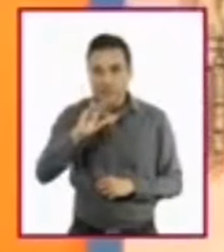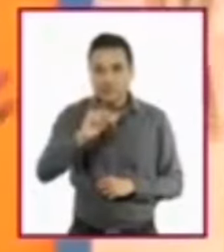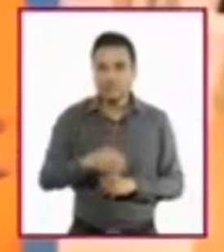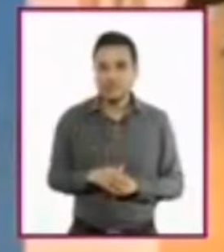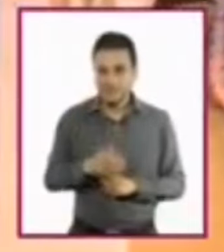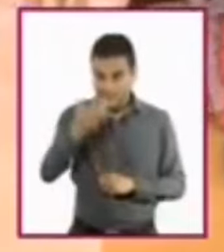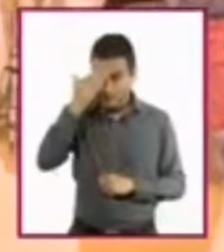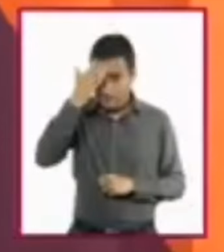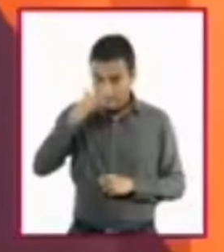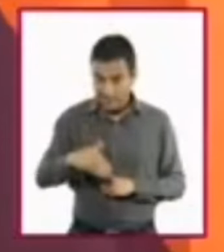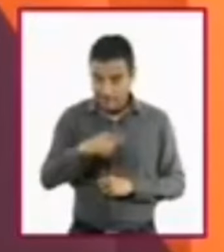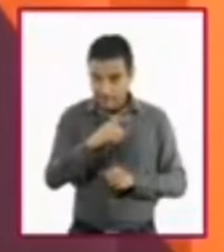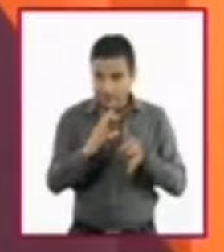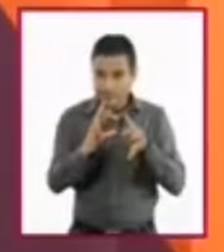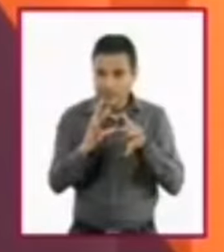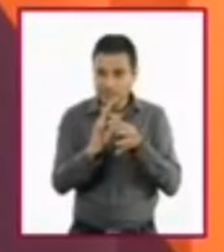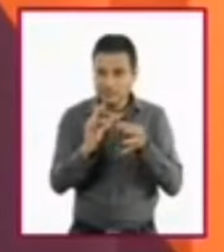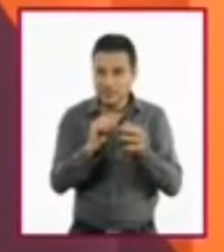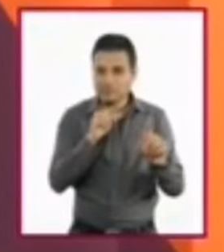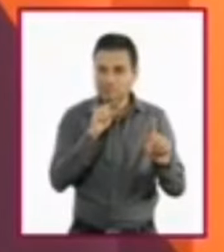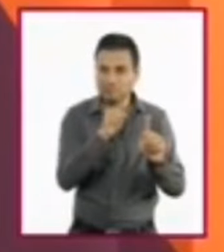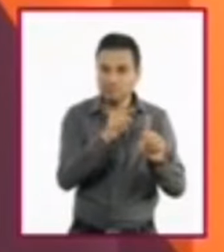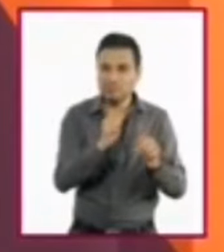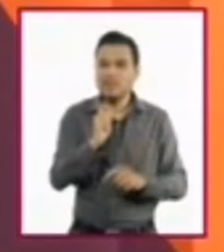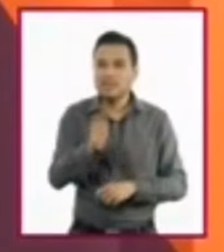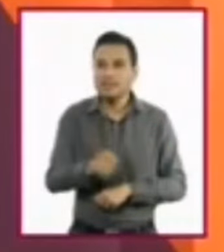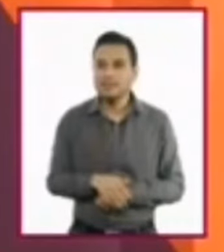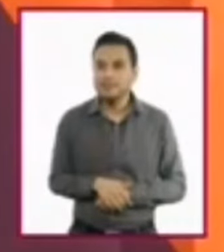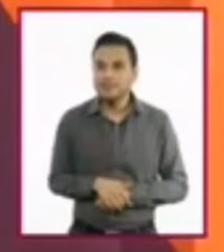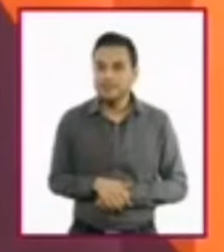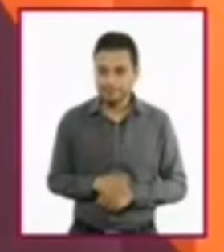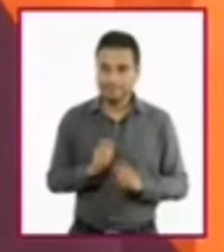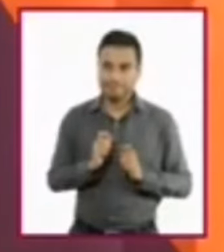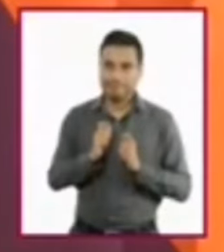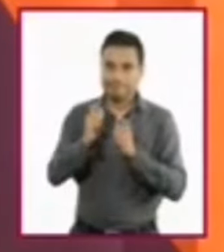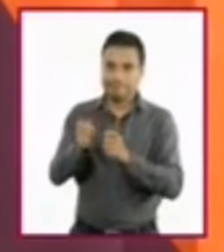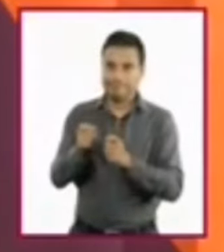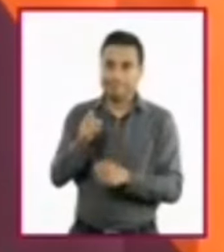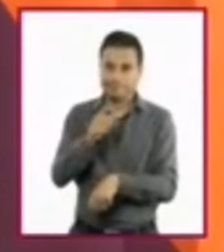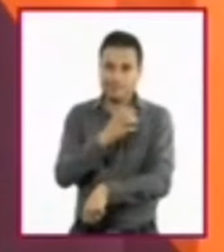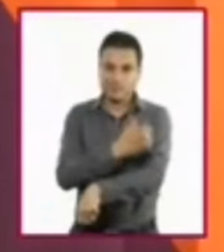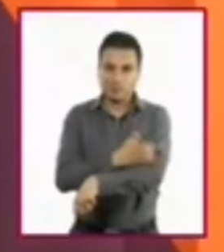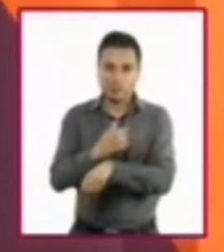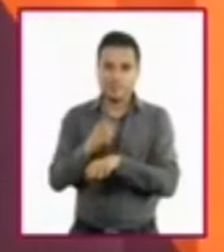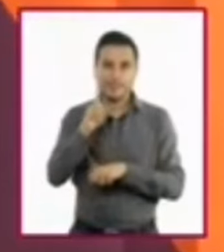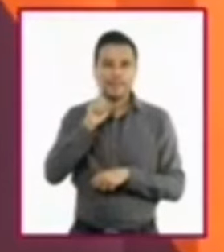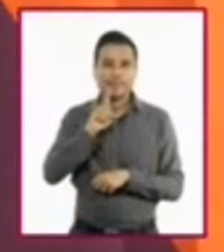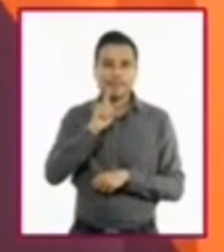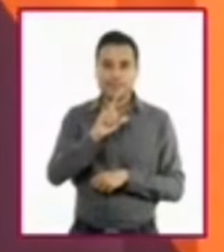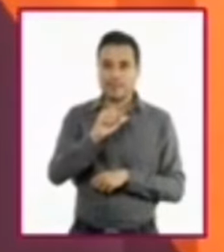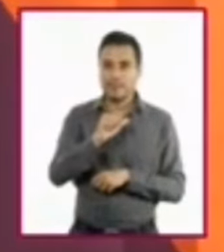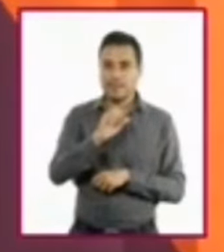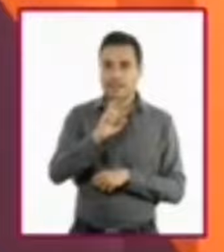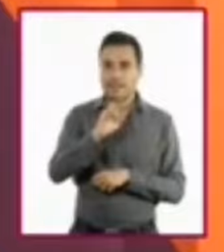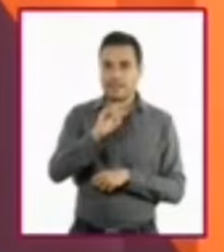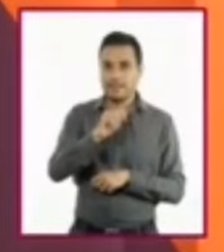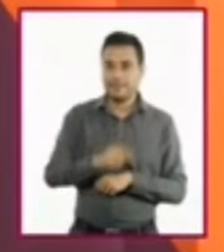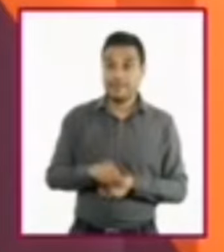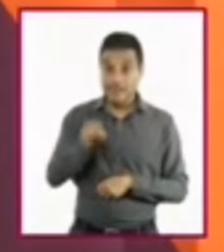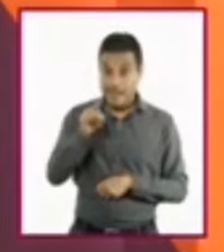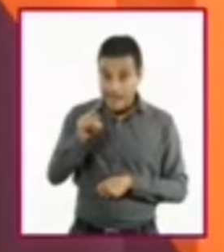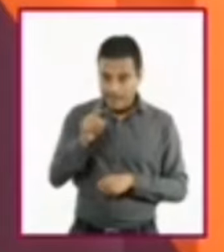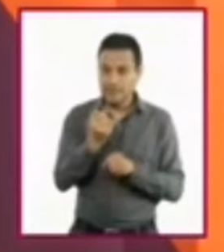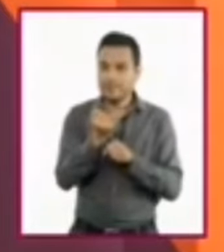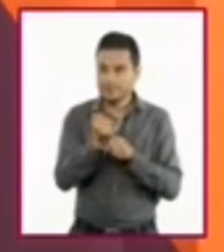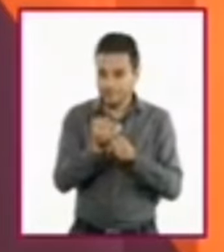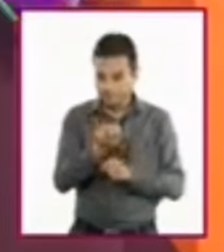la maestra Melissa? Permítame cederle la palabra a su compañera Lairit, quien tuvo la encomienda de investigar